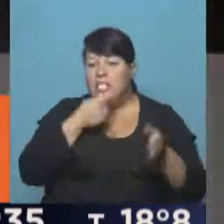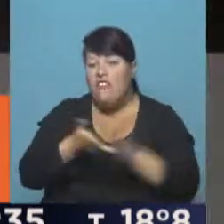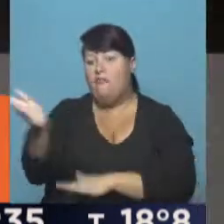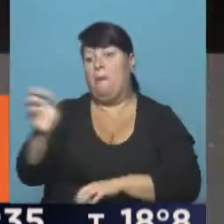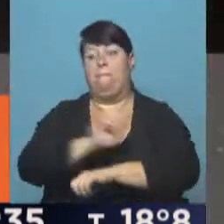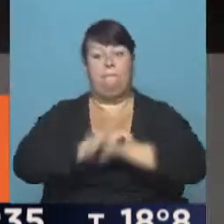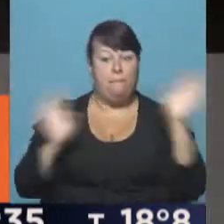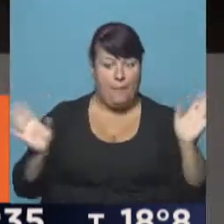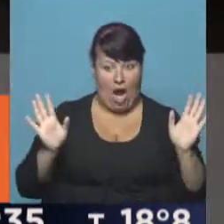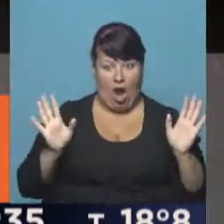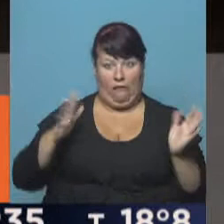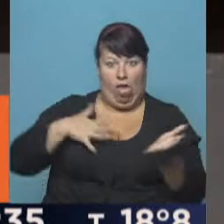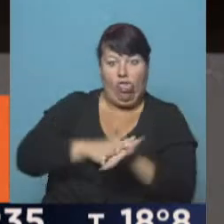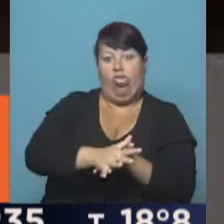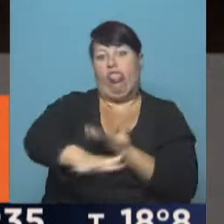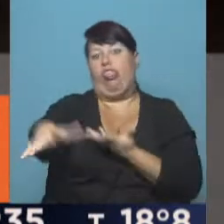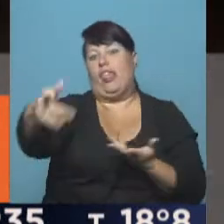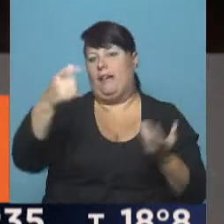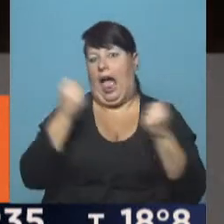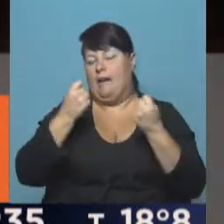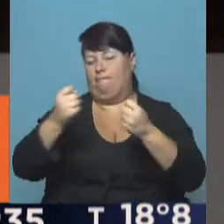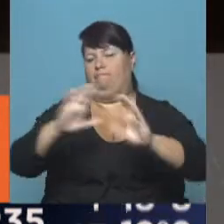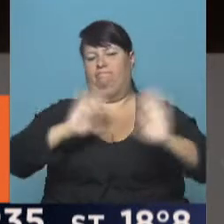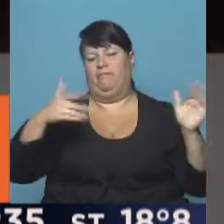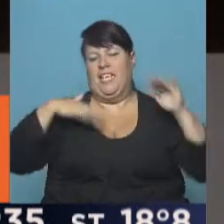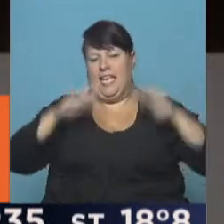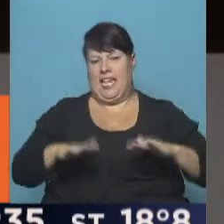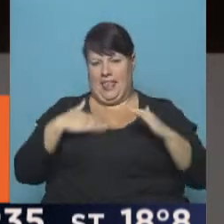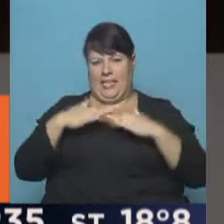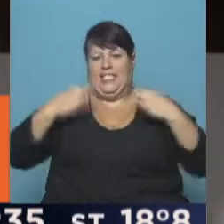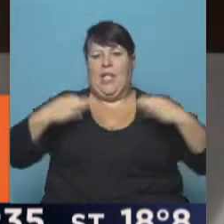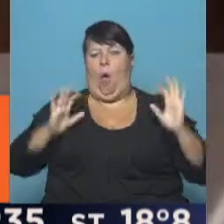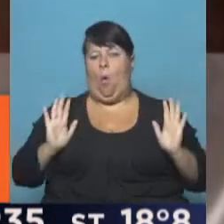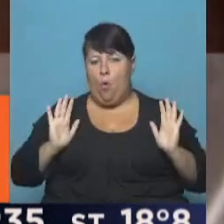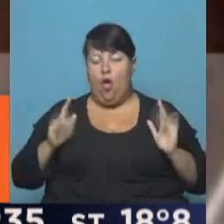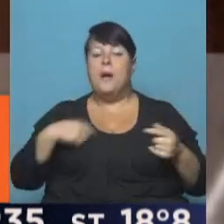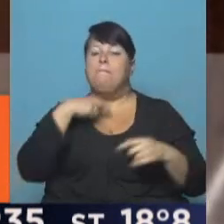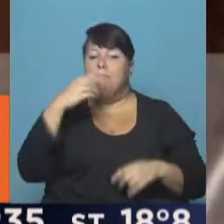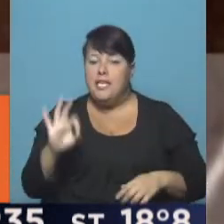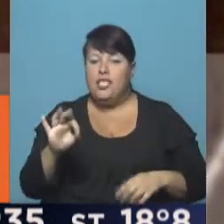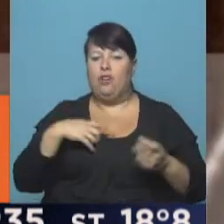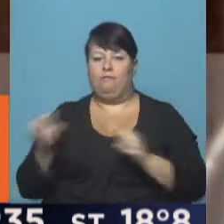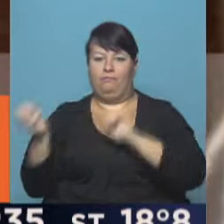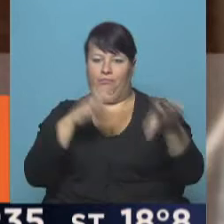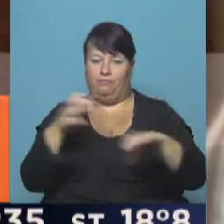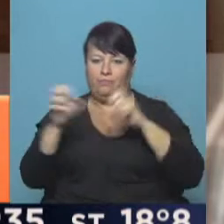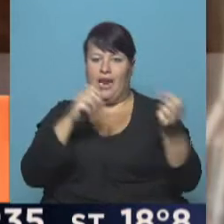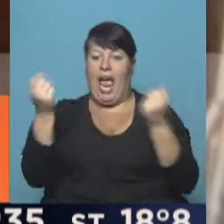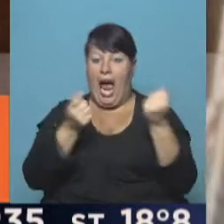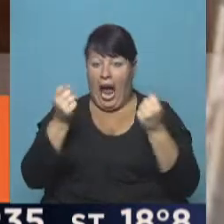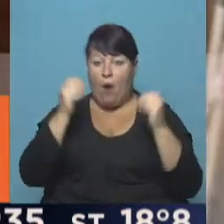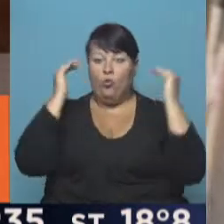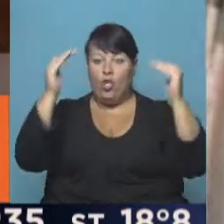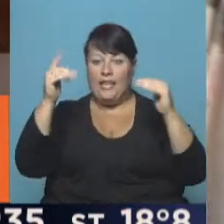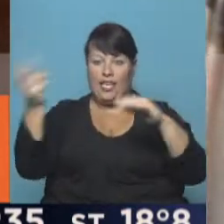y que nos arrastre, digamos, con auto y todo. Entonces tratamos de asegurarnos. Mis chicos, yo los empiezo a subir al auto encima del